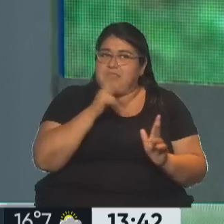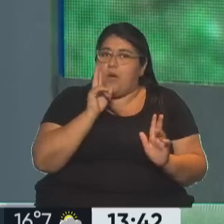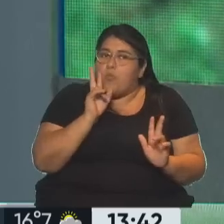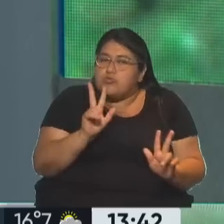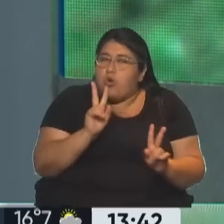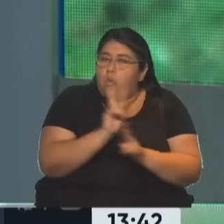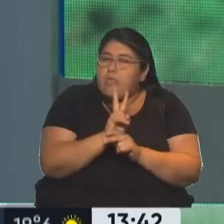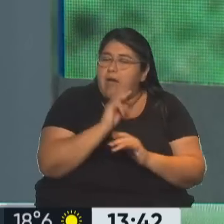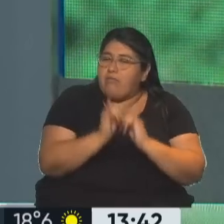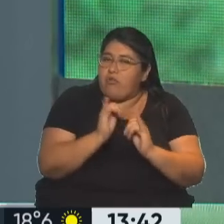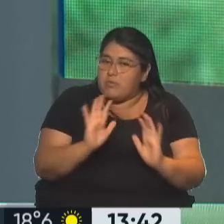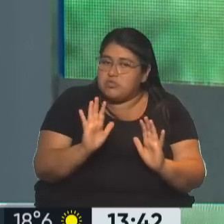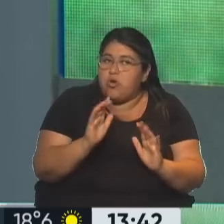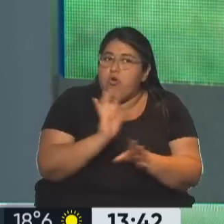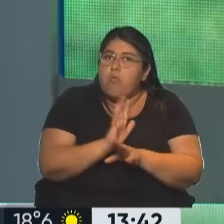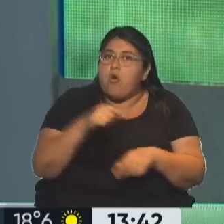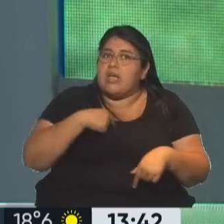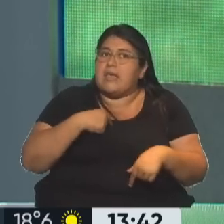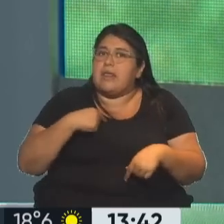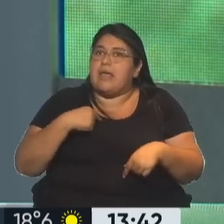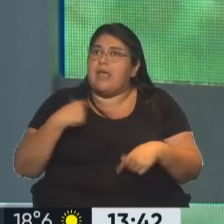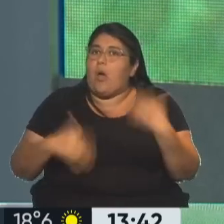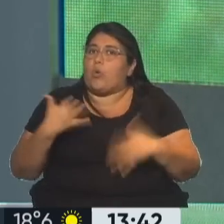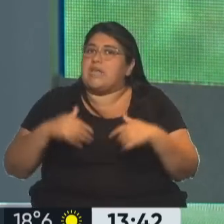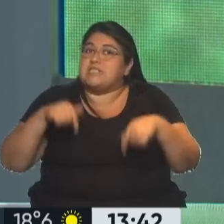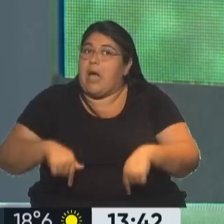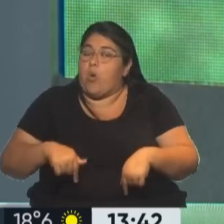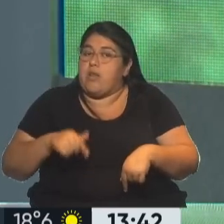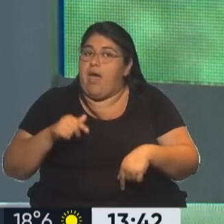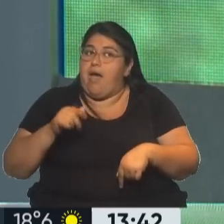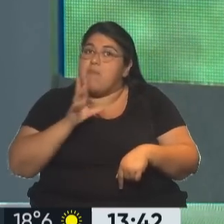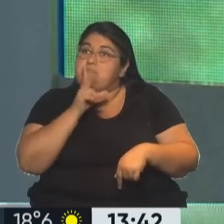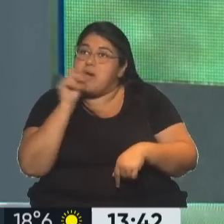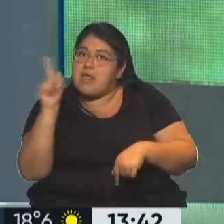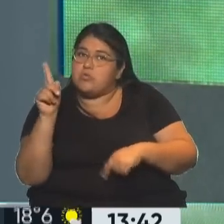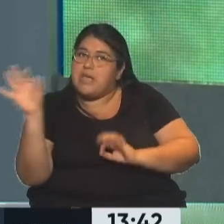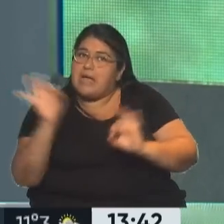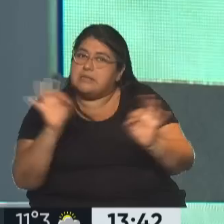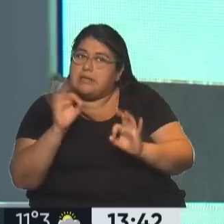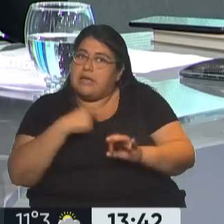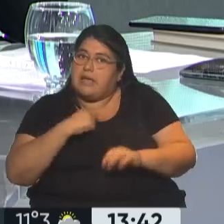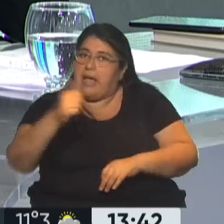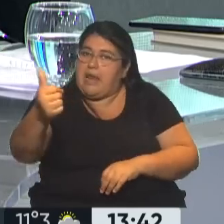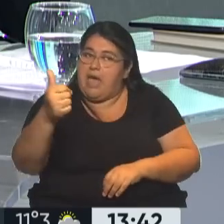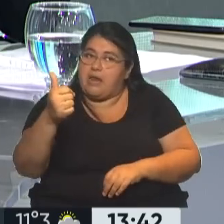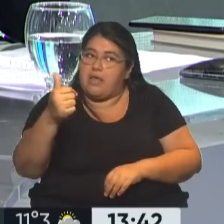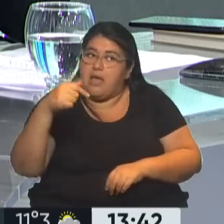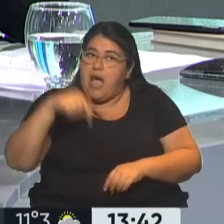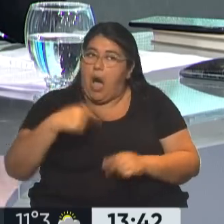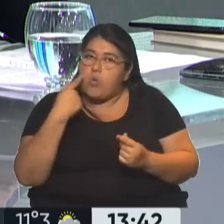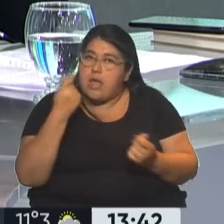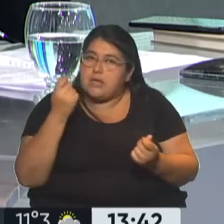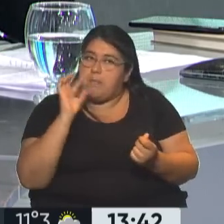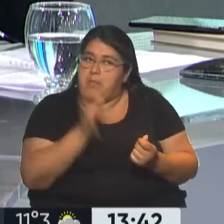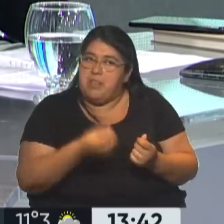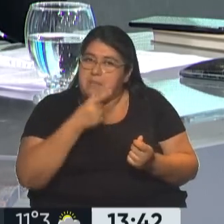caso hay como una urgencia que no necesariamente puede salir bien para Rusia en este contexto de la guerra. Sí, hubo un